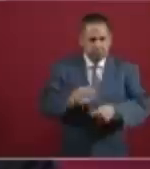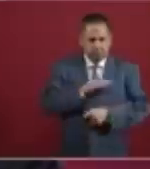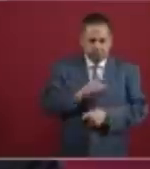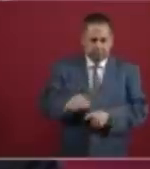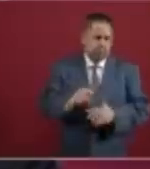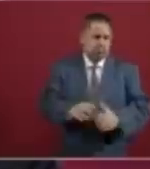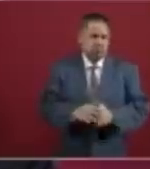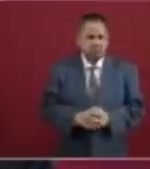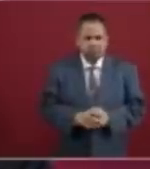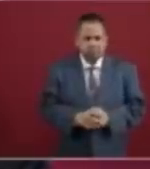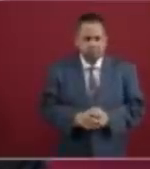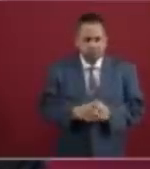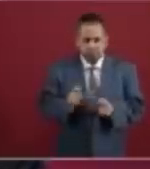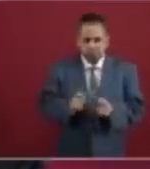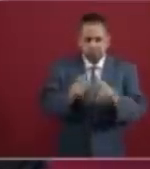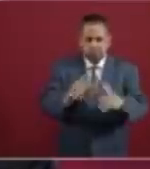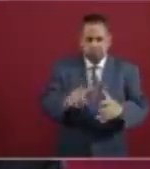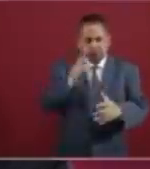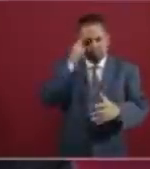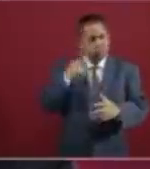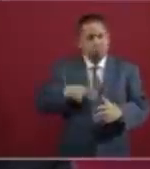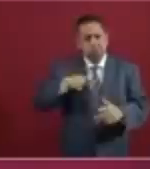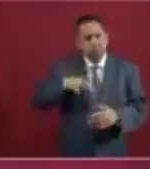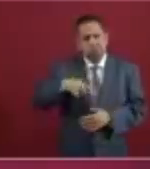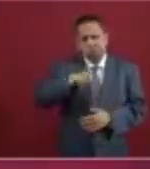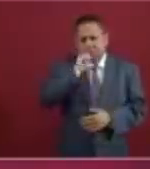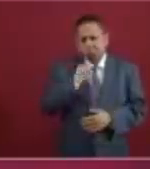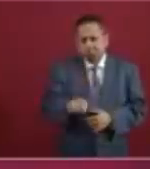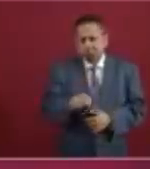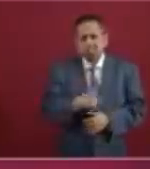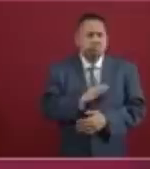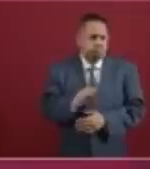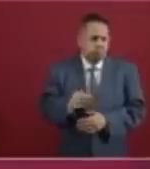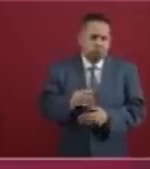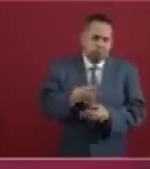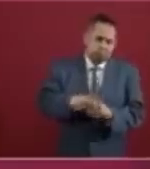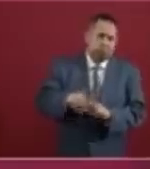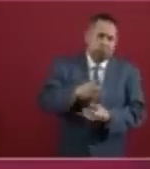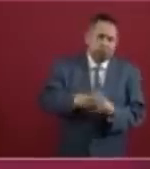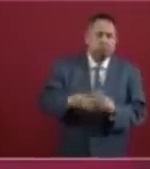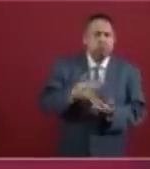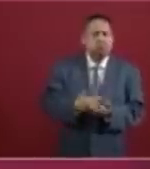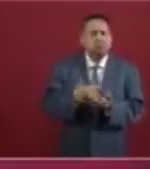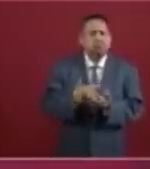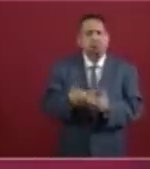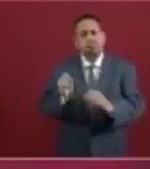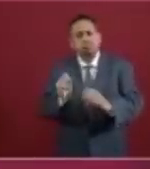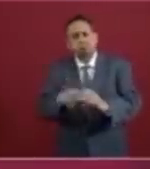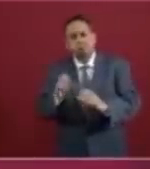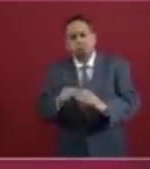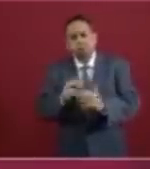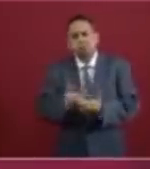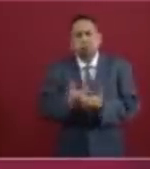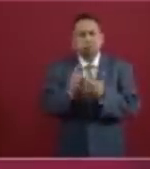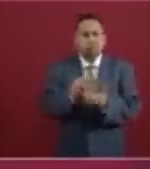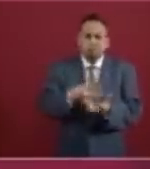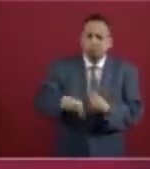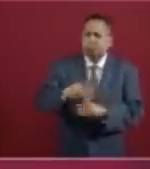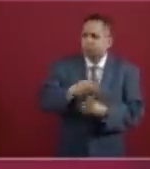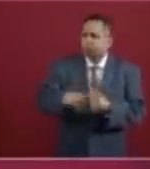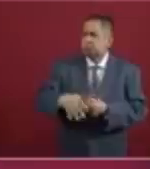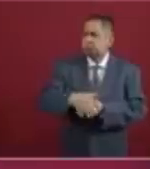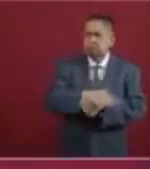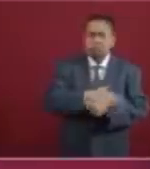sin intereses, a la gente, y que se vaya formando un fondo revolvente